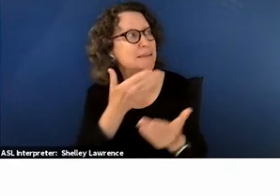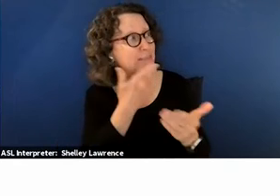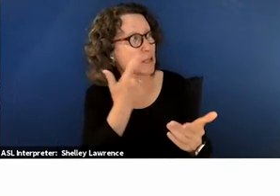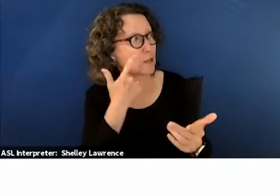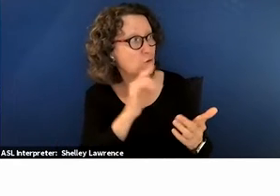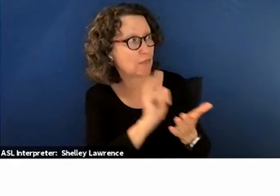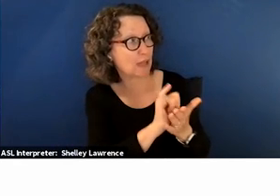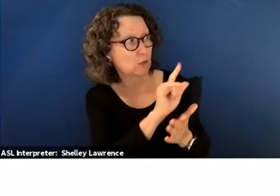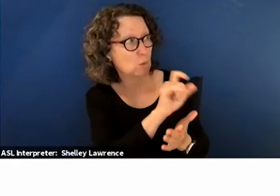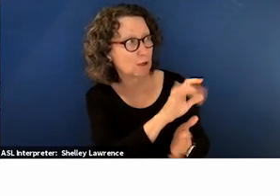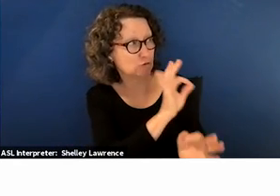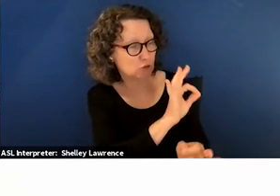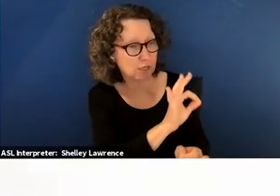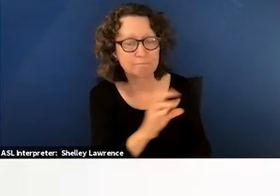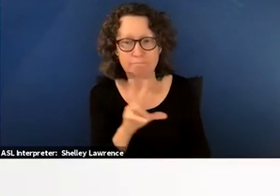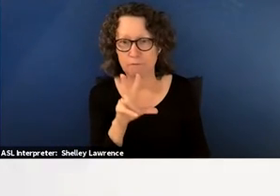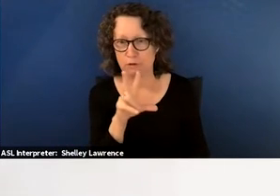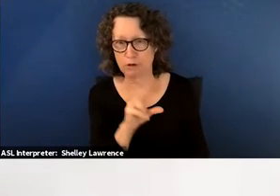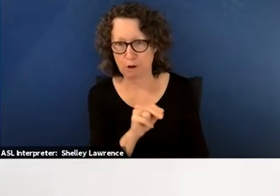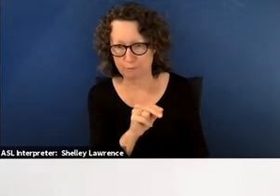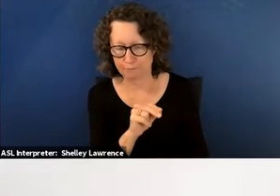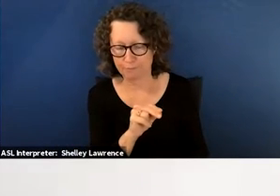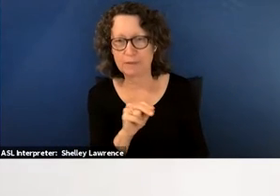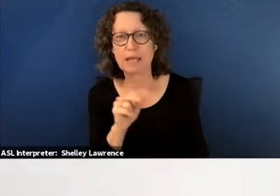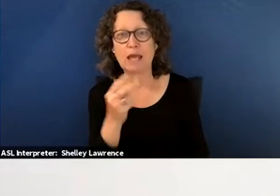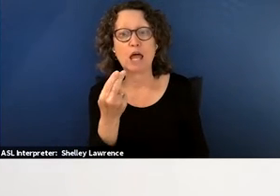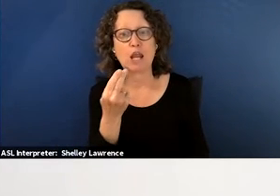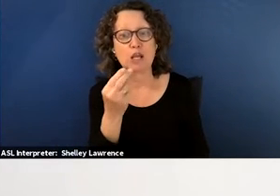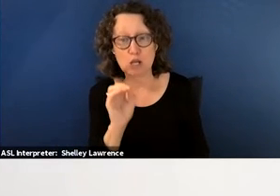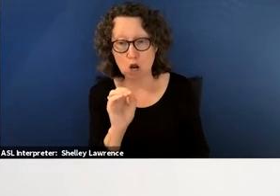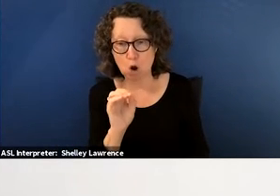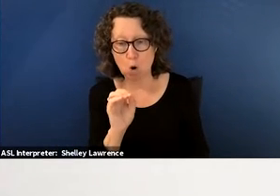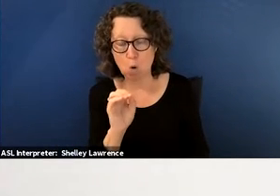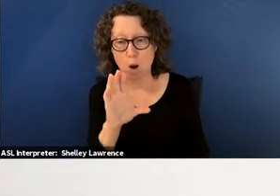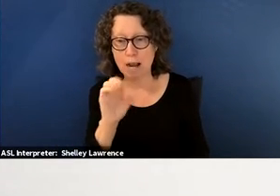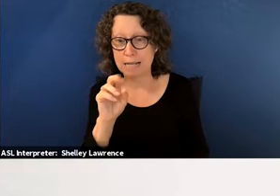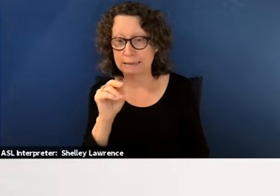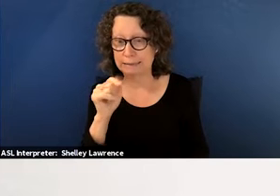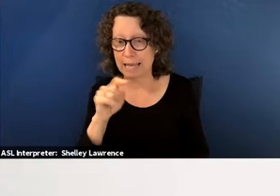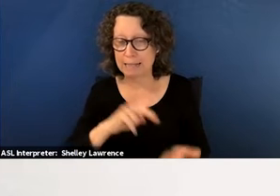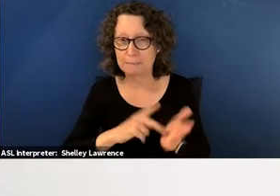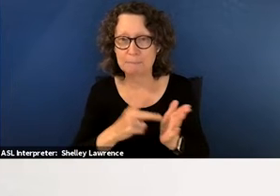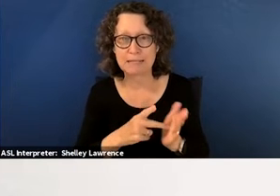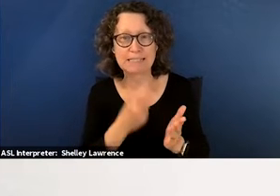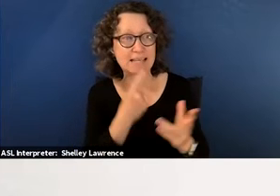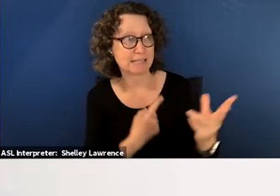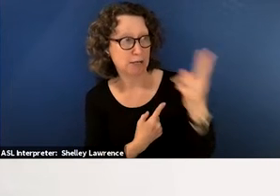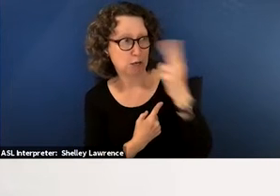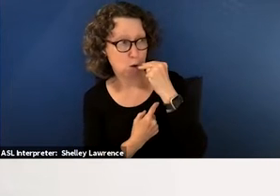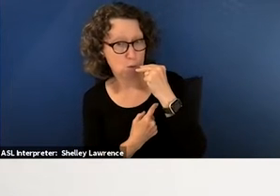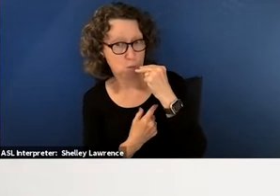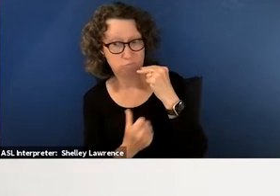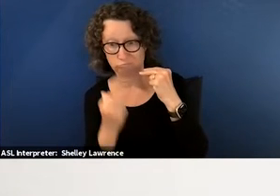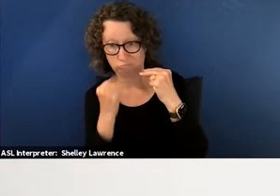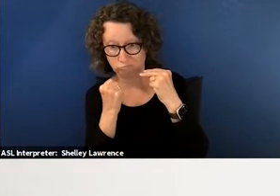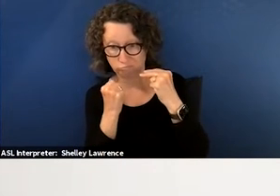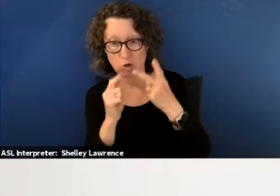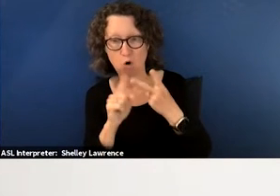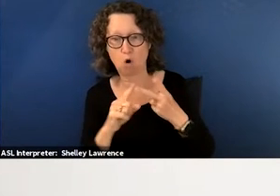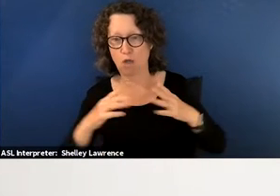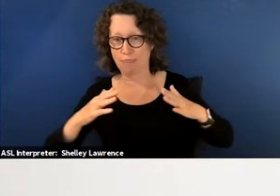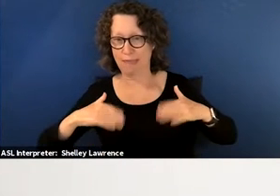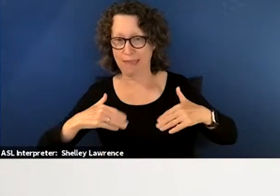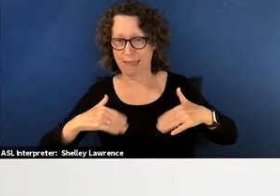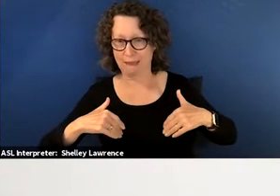Sí, gracias por la pregunta. No, el no consentimiento significa que ellos han dicho que no